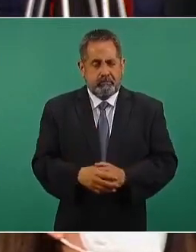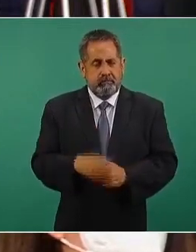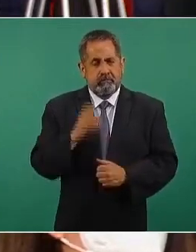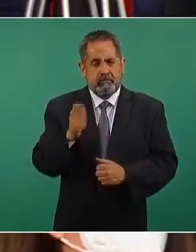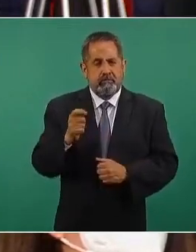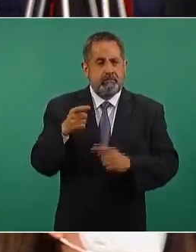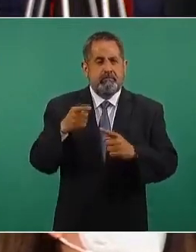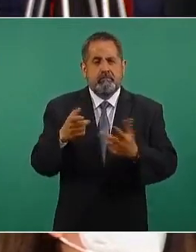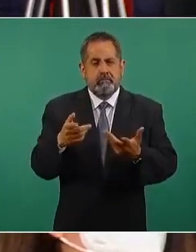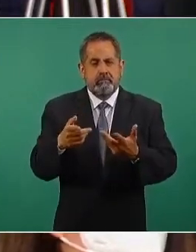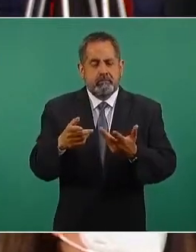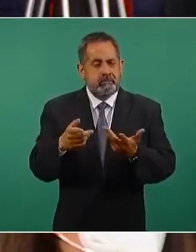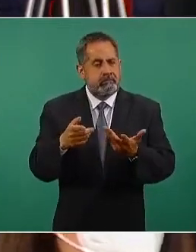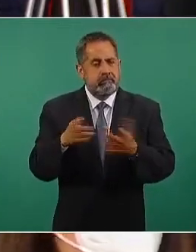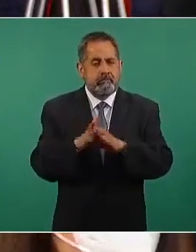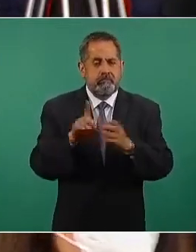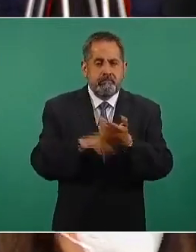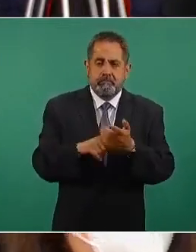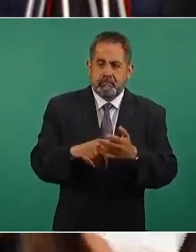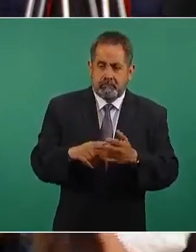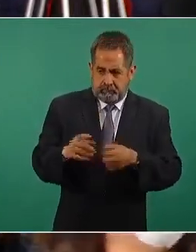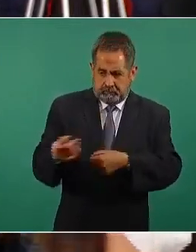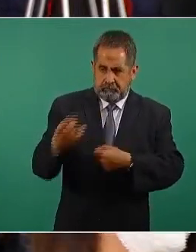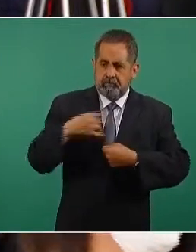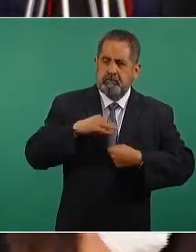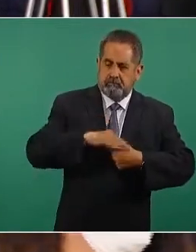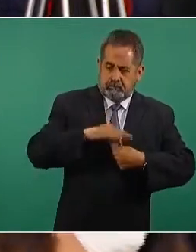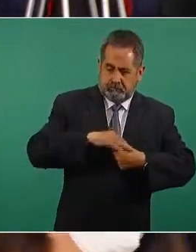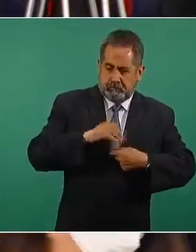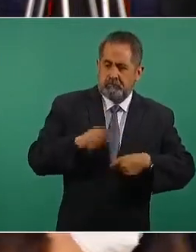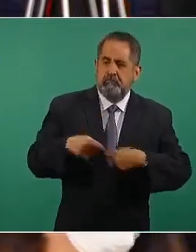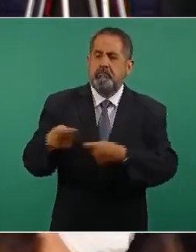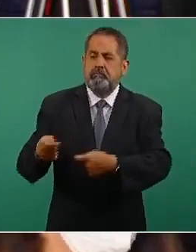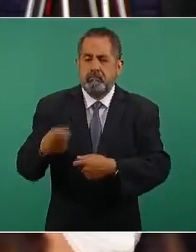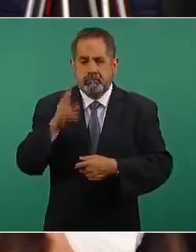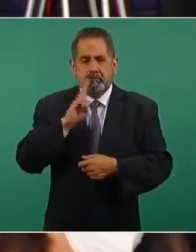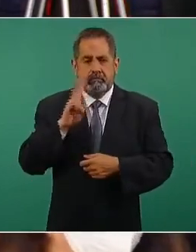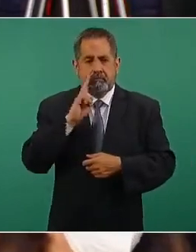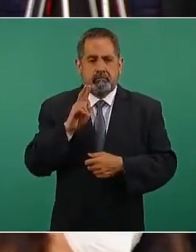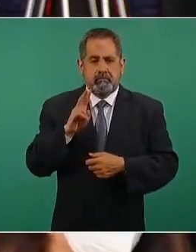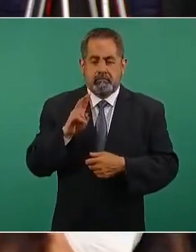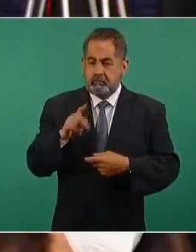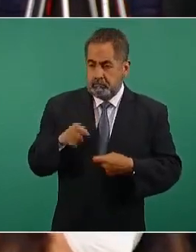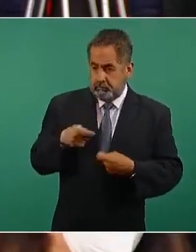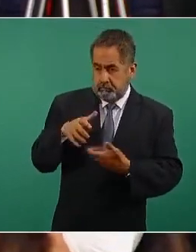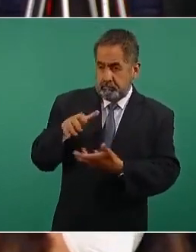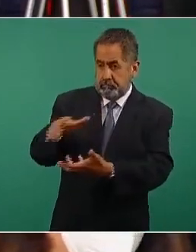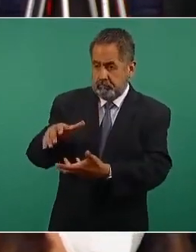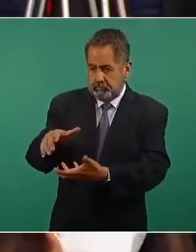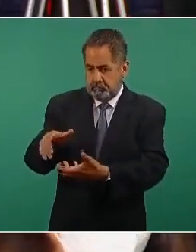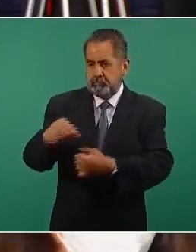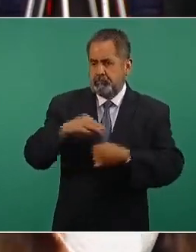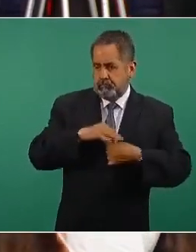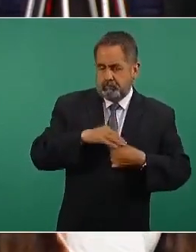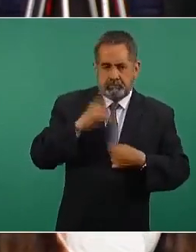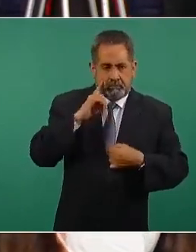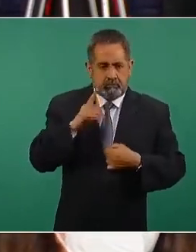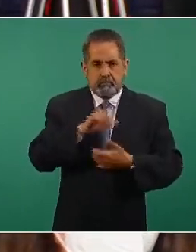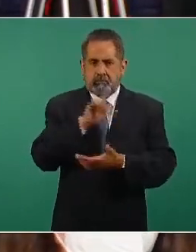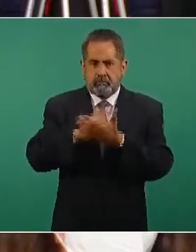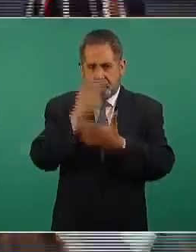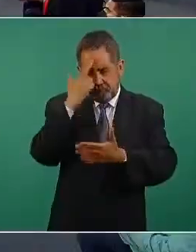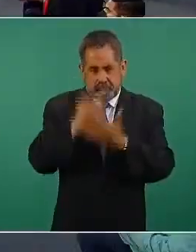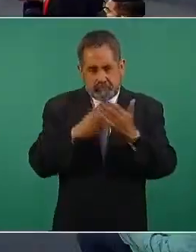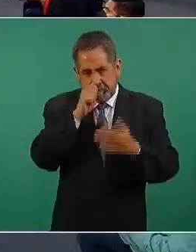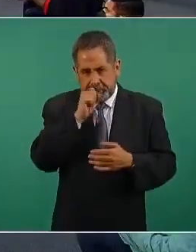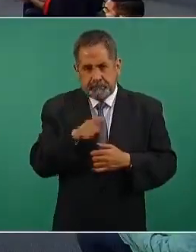Obviamente es un condicionamiento al voto, es como una entrega de una despensa, lo cual caería en un delito electoral.